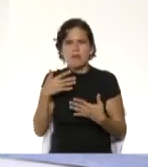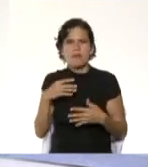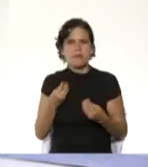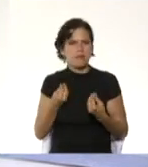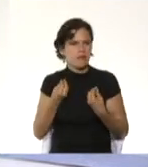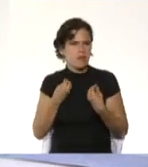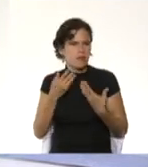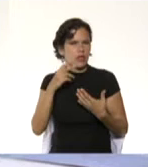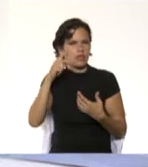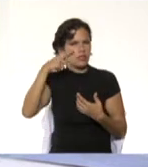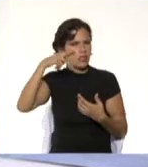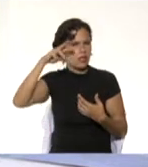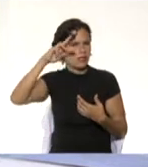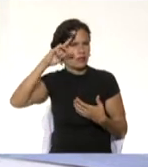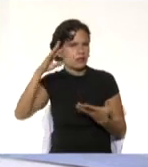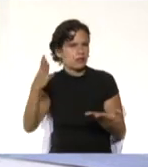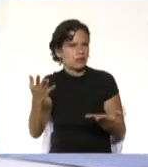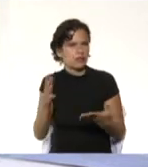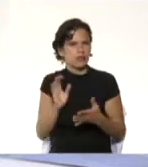digamos, viveza,